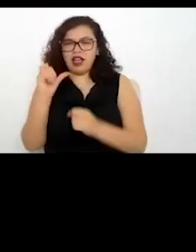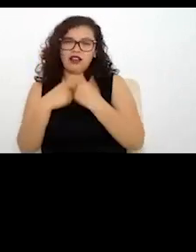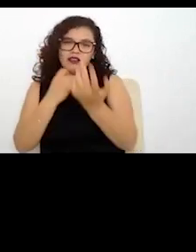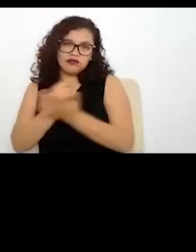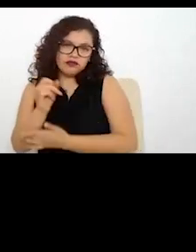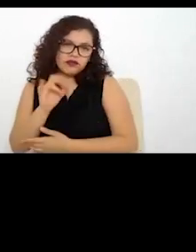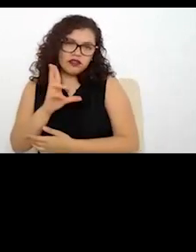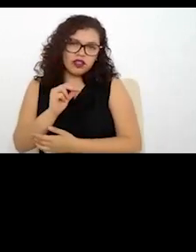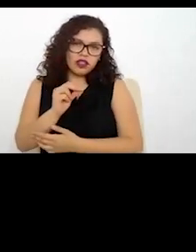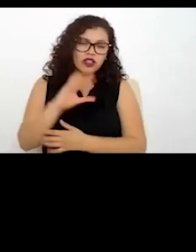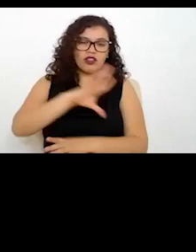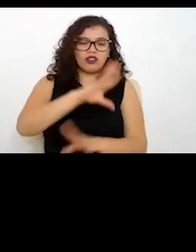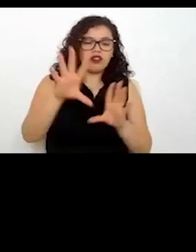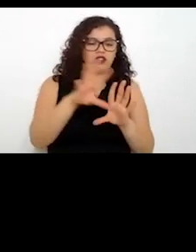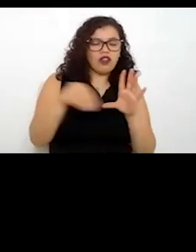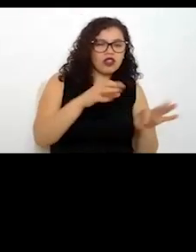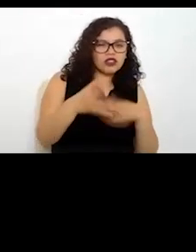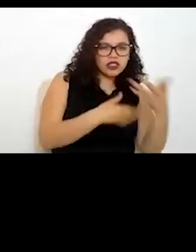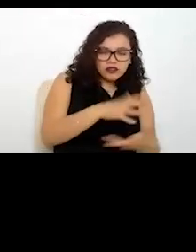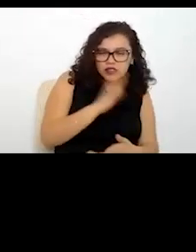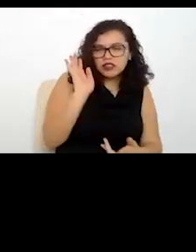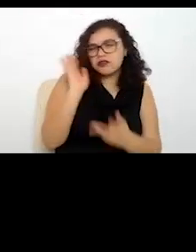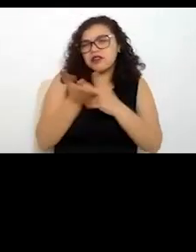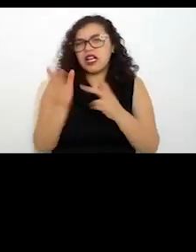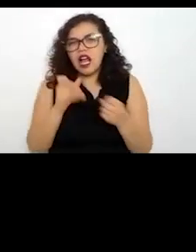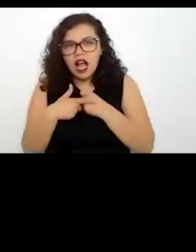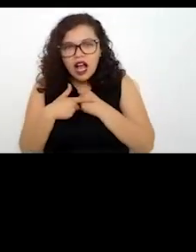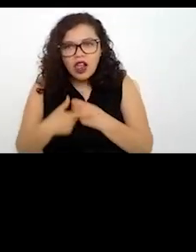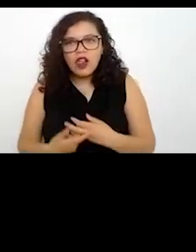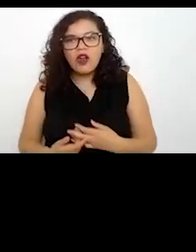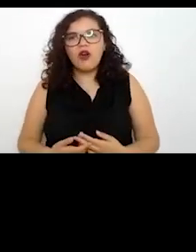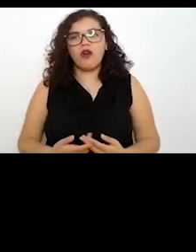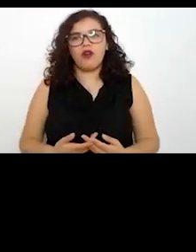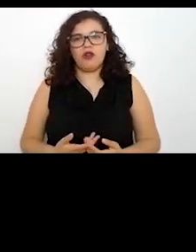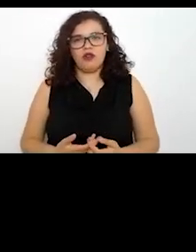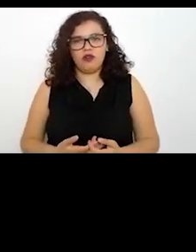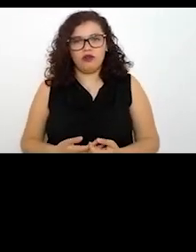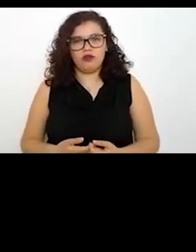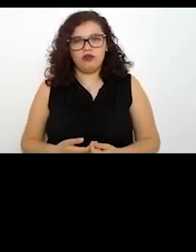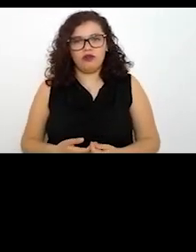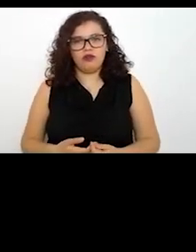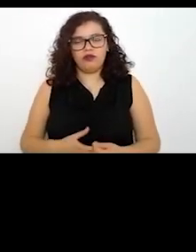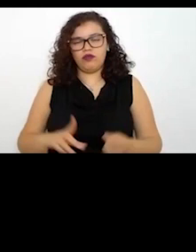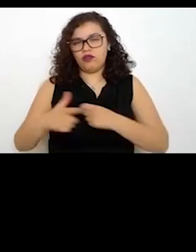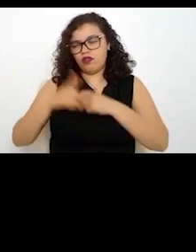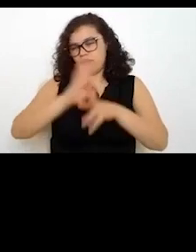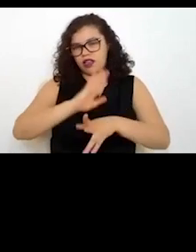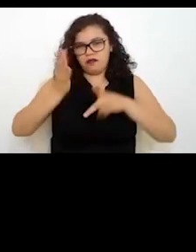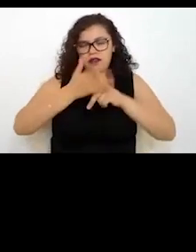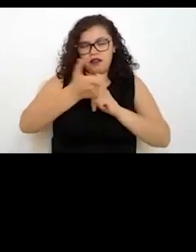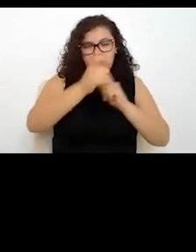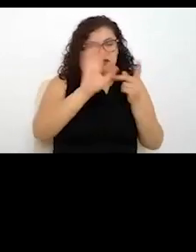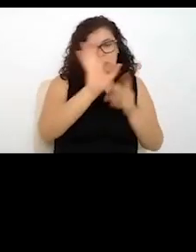si tiene que pagar todo el servicio, si tiene que pagar una parte, si tiene que pagar una parte nada más proporcional, pero tienen